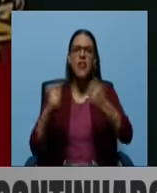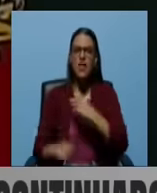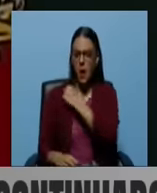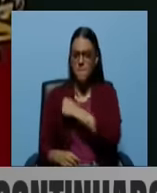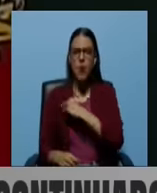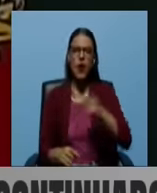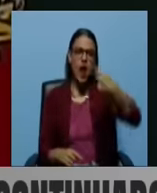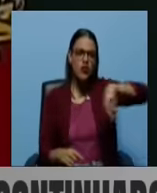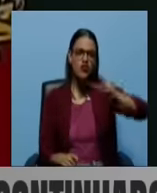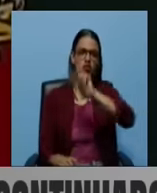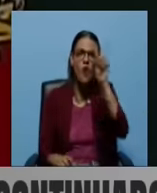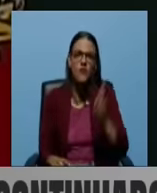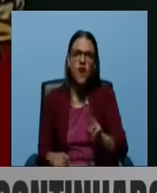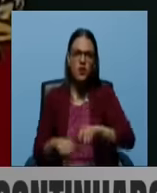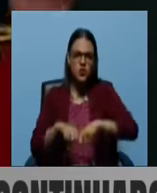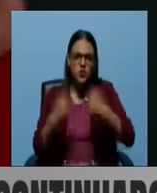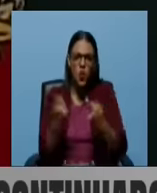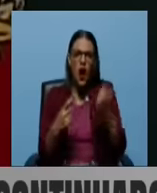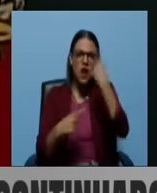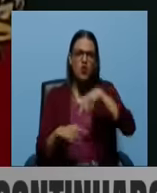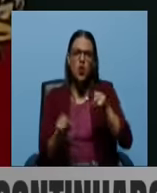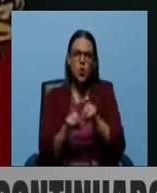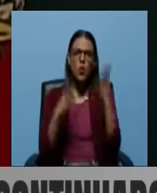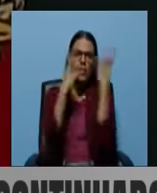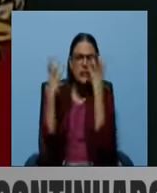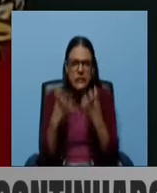Venezuela. De despolitización.